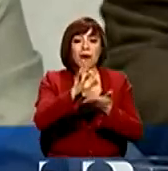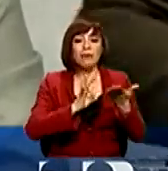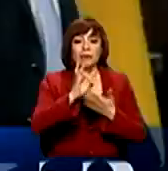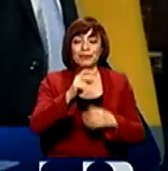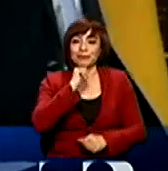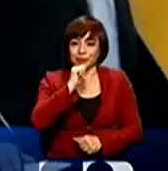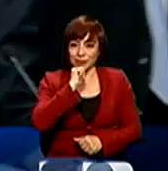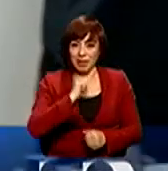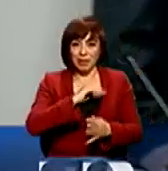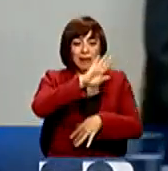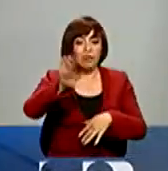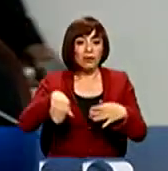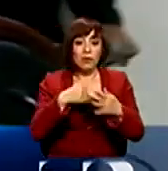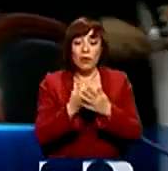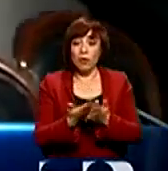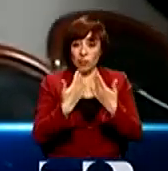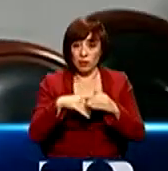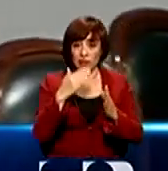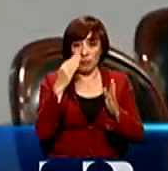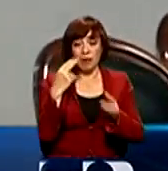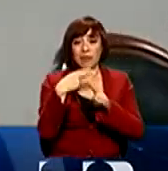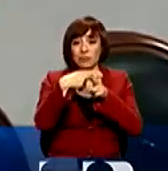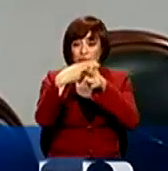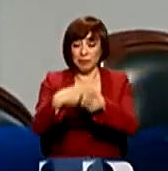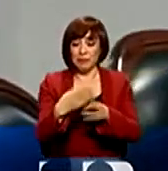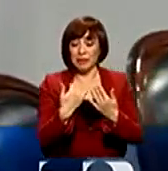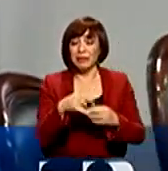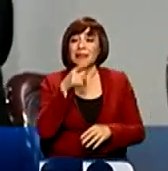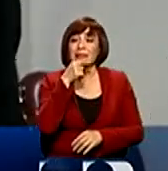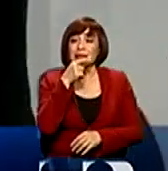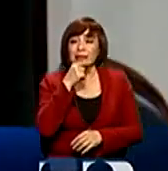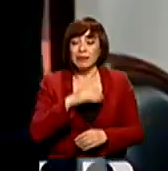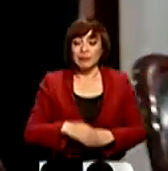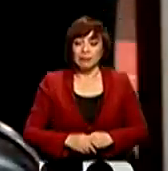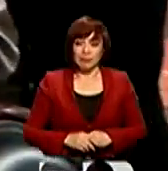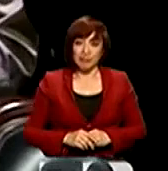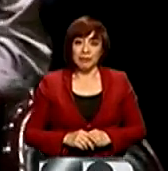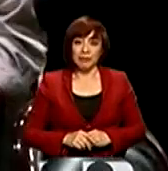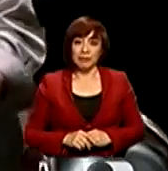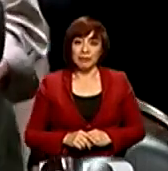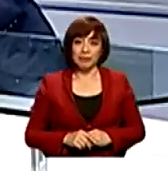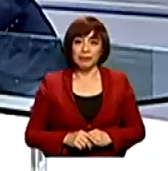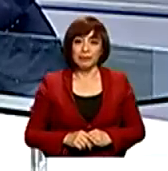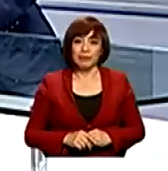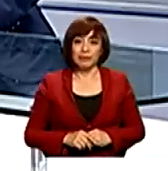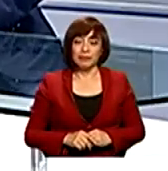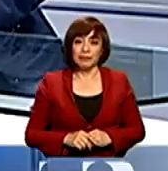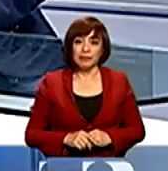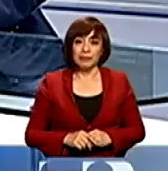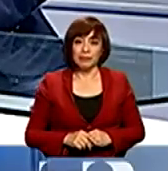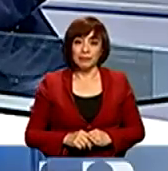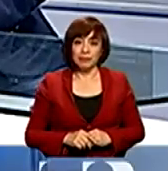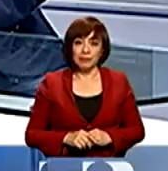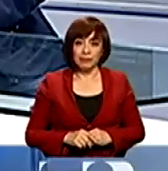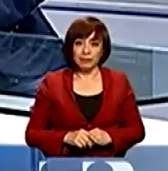padrón electoral definitivo mediante votación de los consejeros. En Quito, Freddy Paredes, 24 horas. Tras